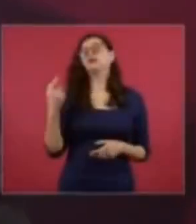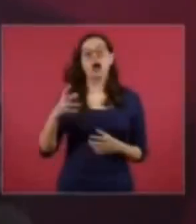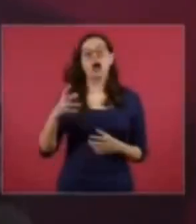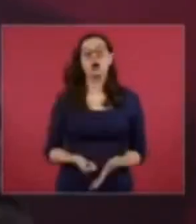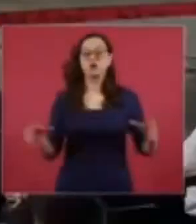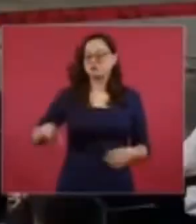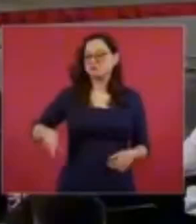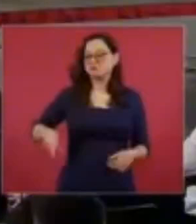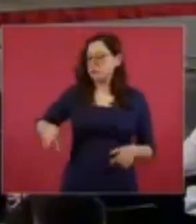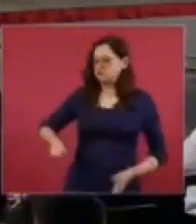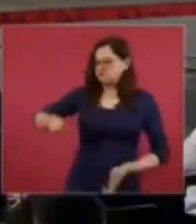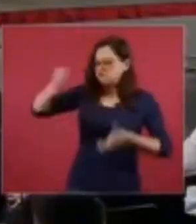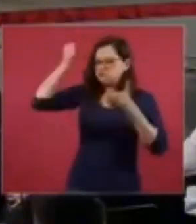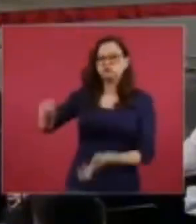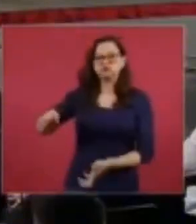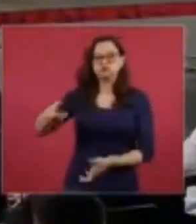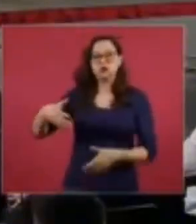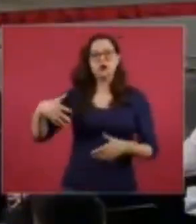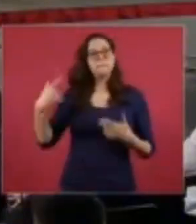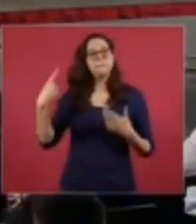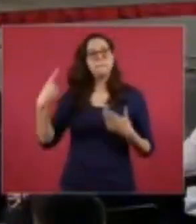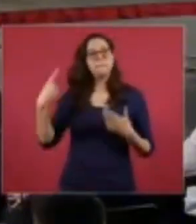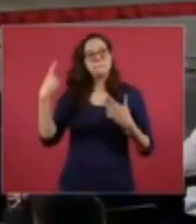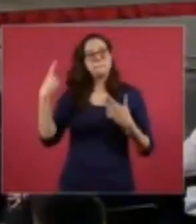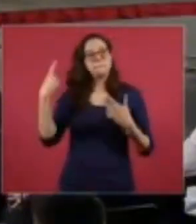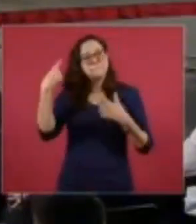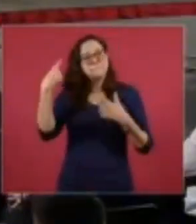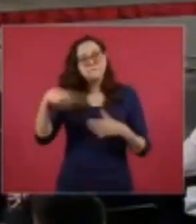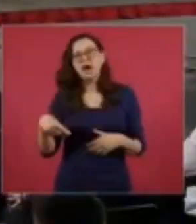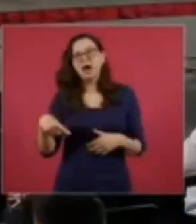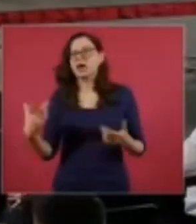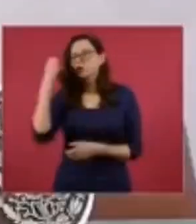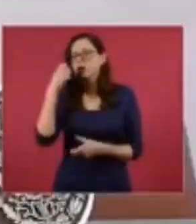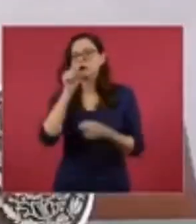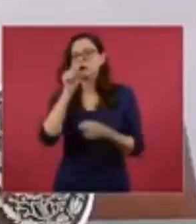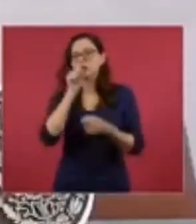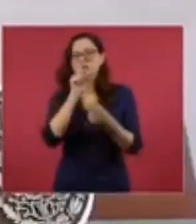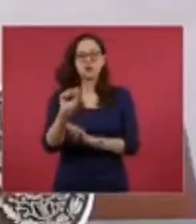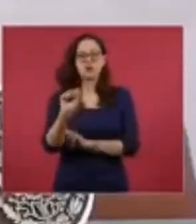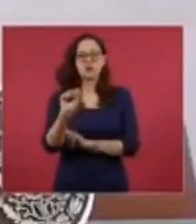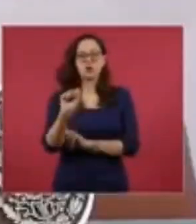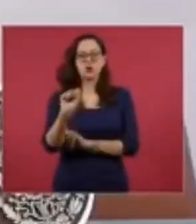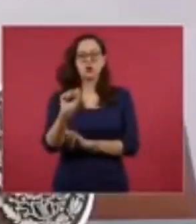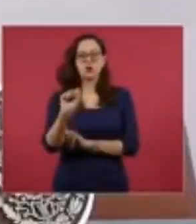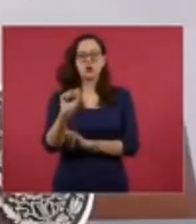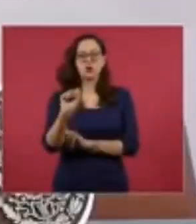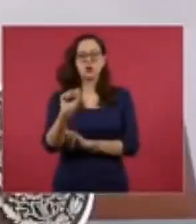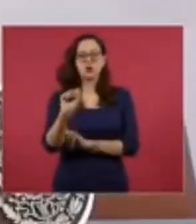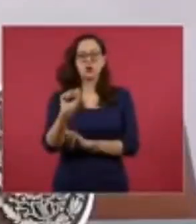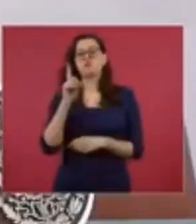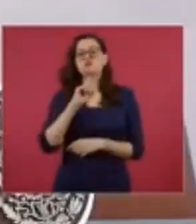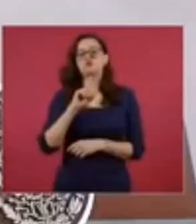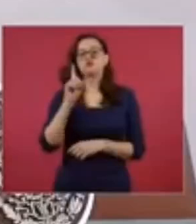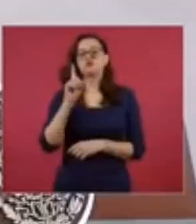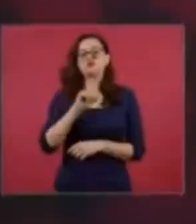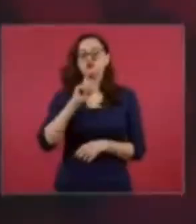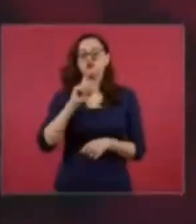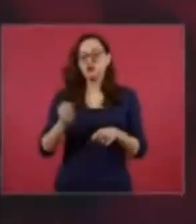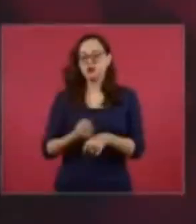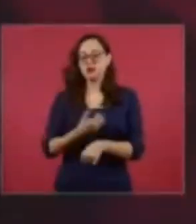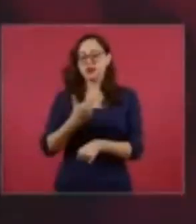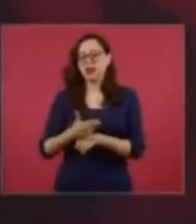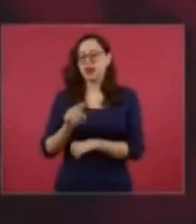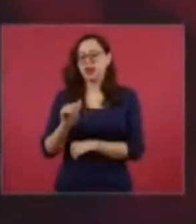todo ello los esfuerzos del gobierno federal a manos también de la Secretaría de Educación Pública y de su querida